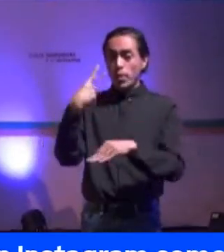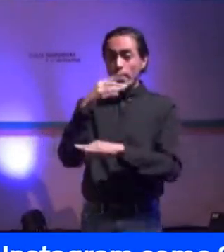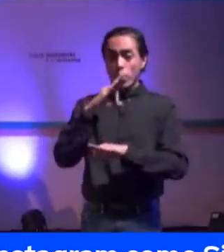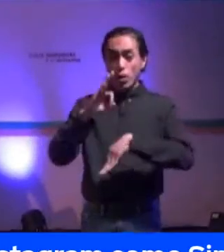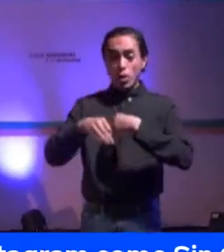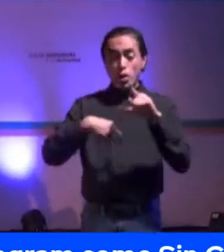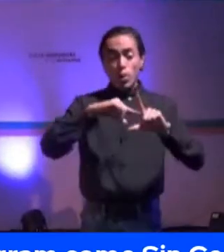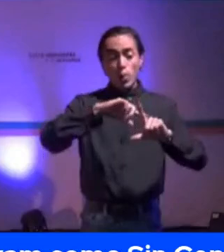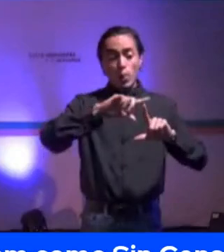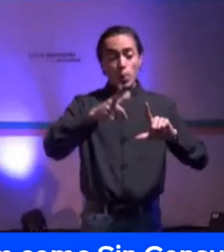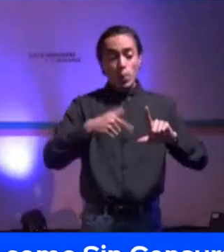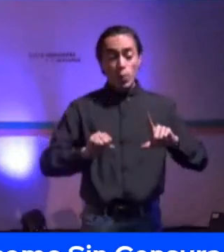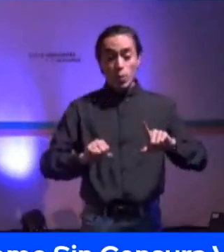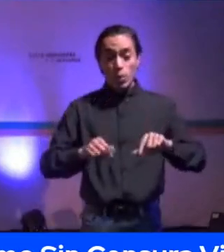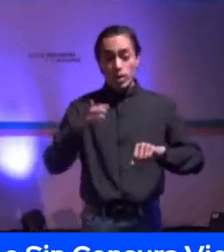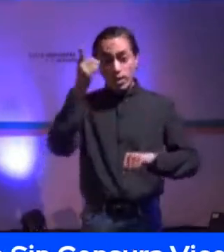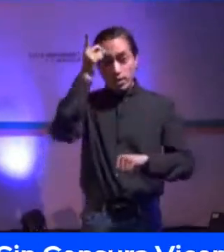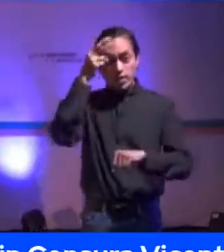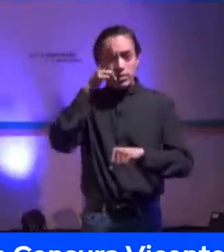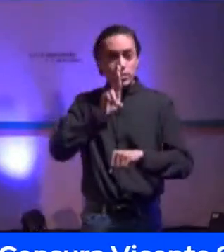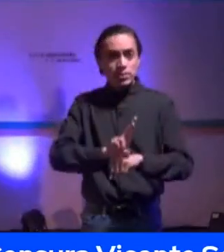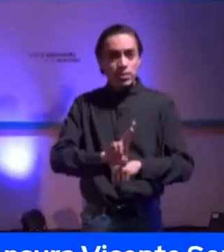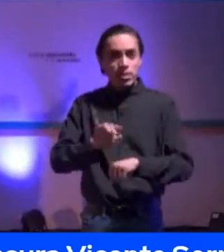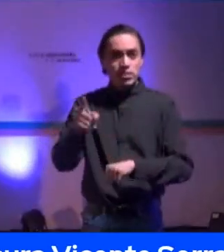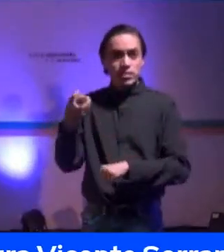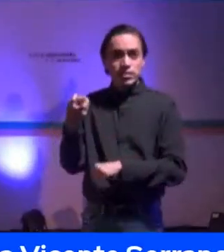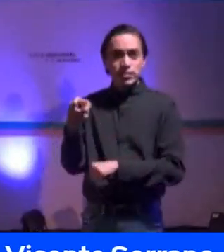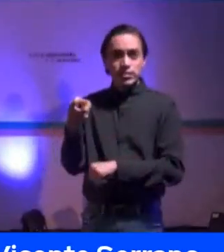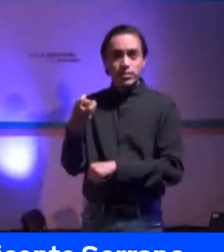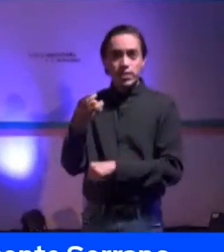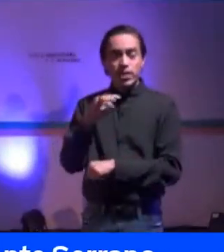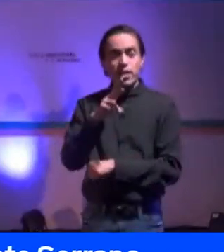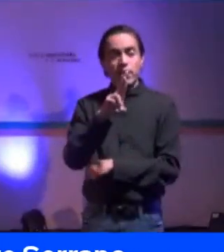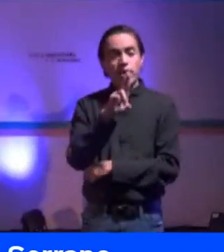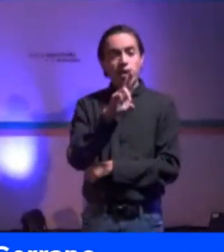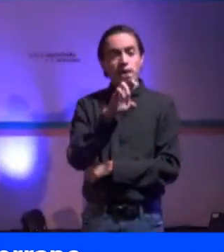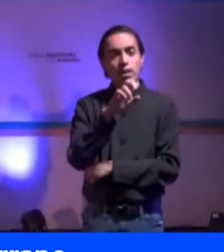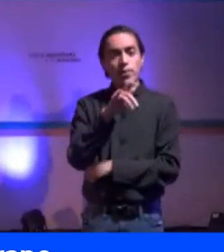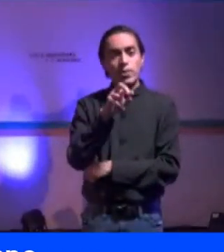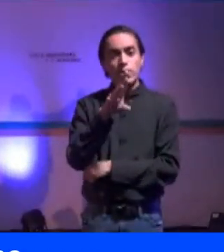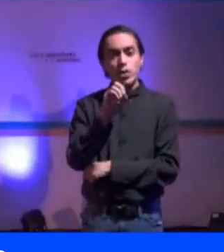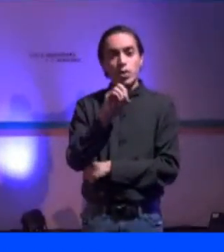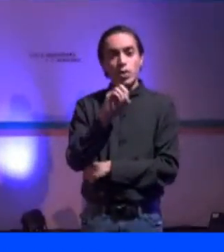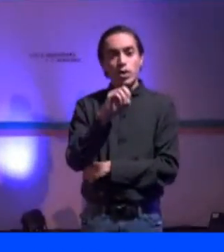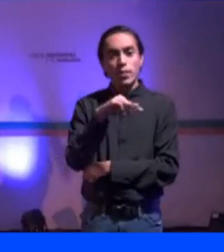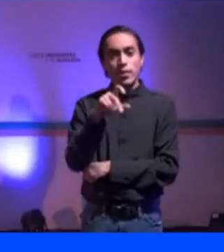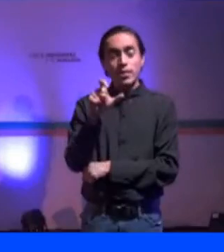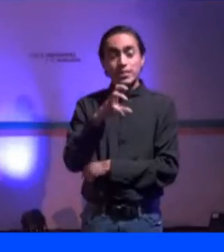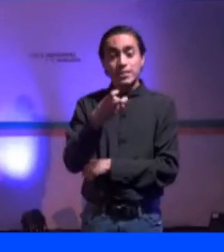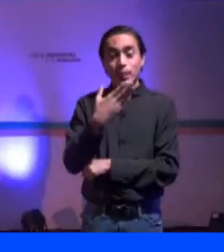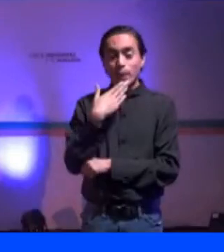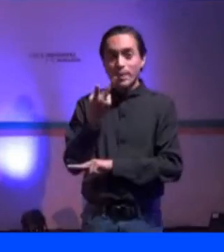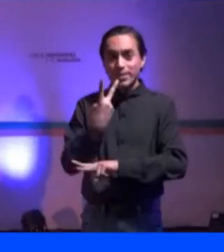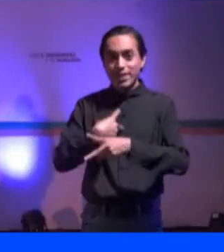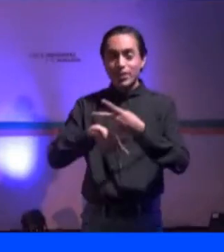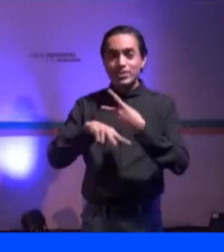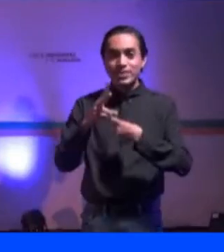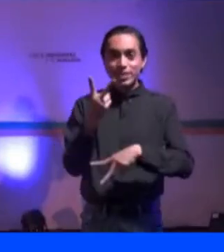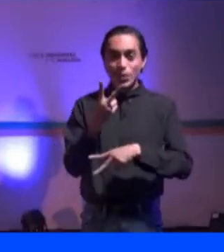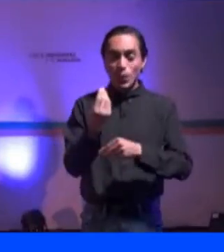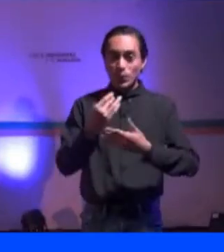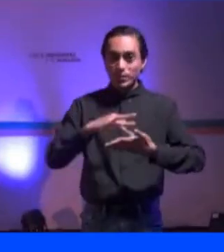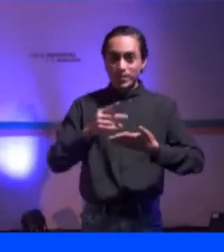nación. Amir Ibrahim, director de Los Reporteros MX. Muchas gracias. Y el Quintana Roo MX. Bienvenidos a todos y muchas gracias por estar